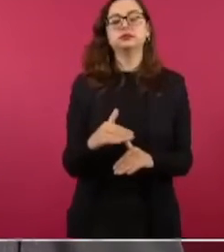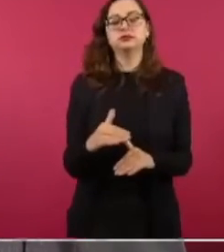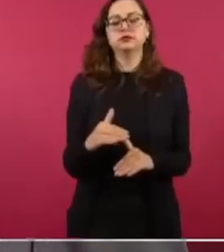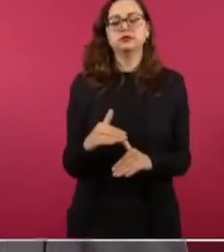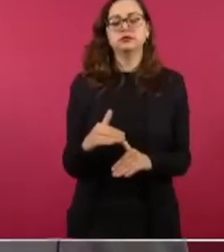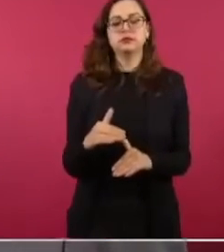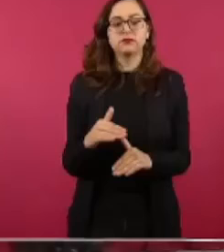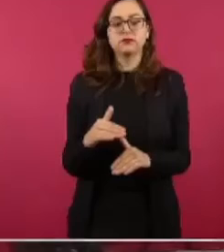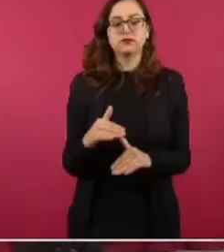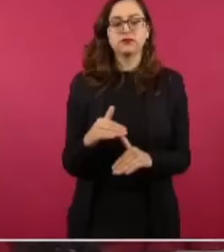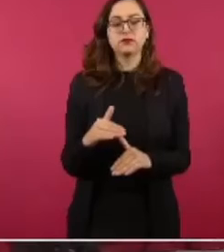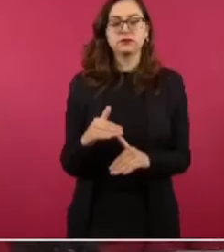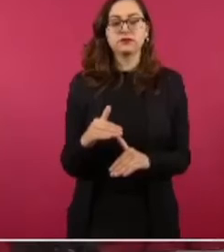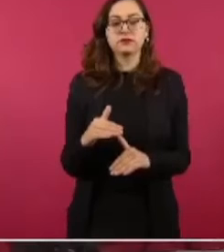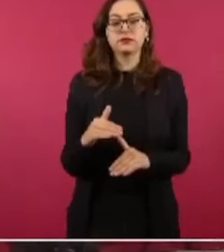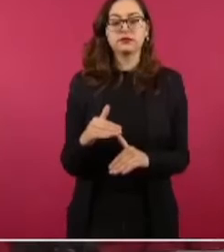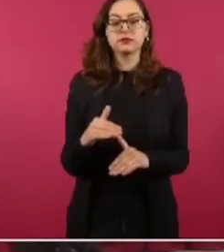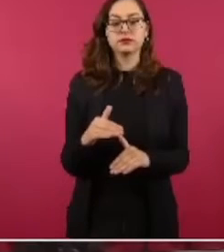para